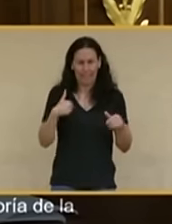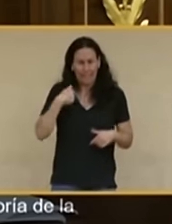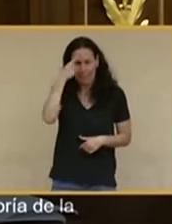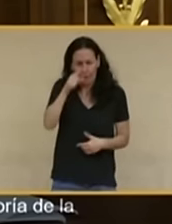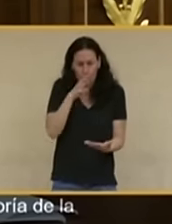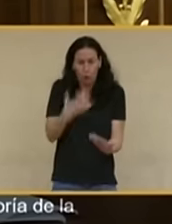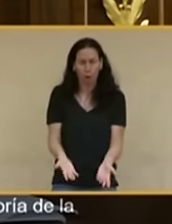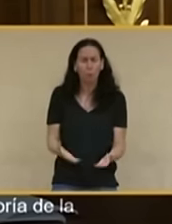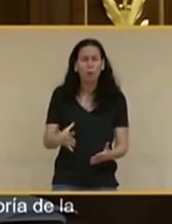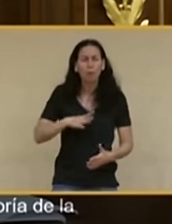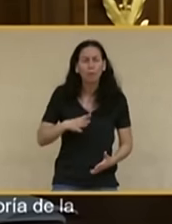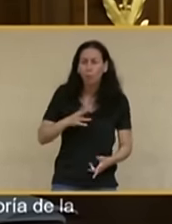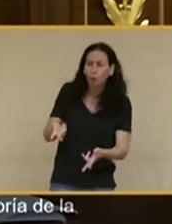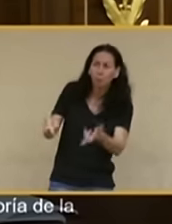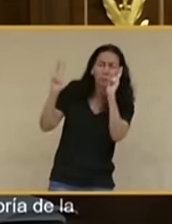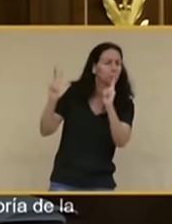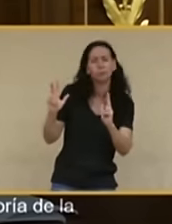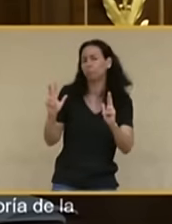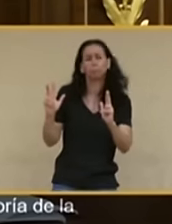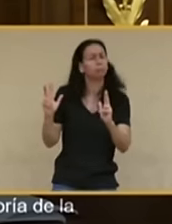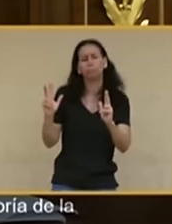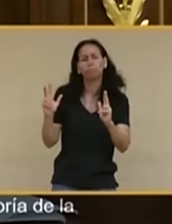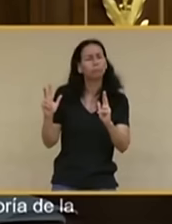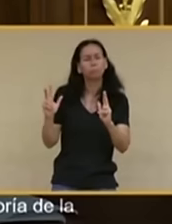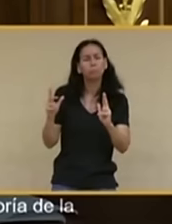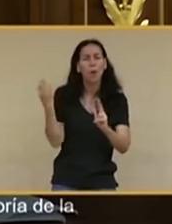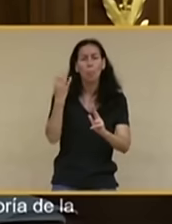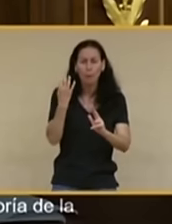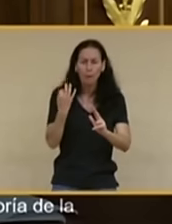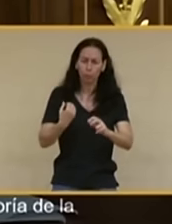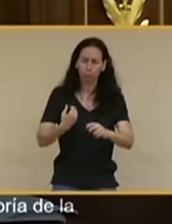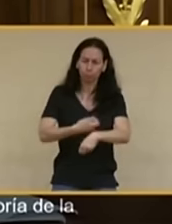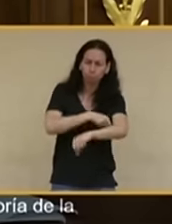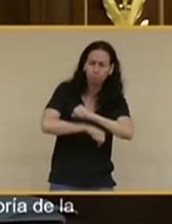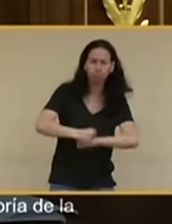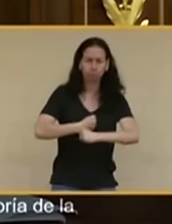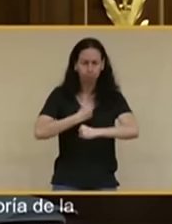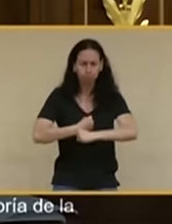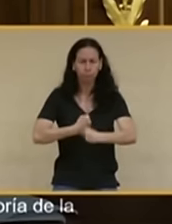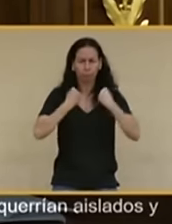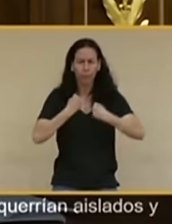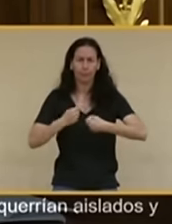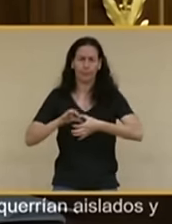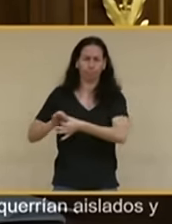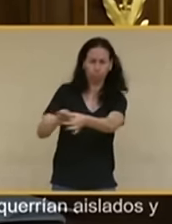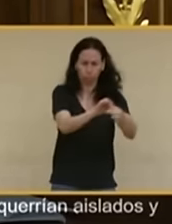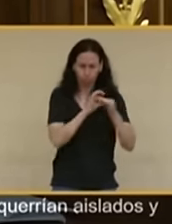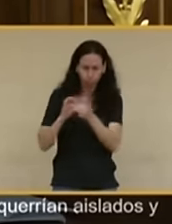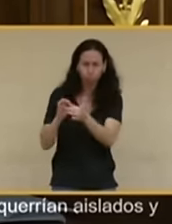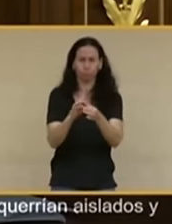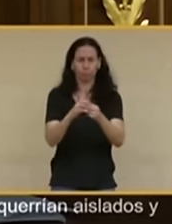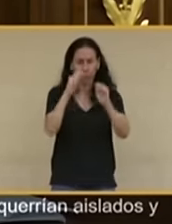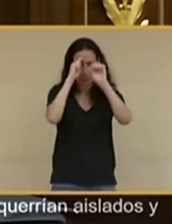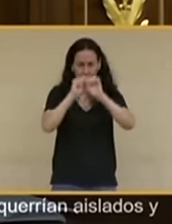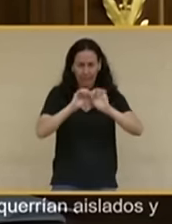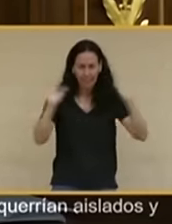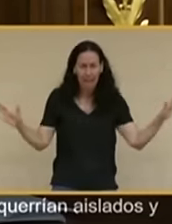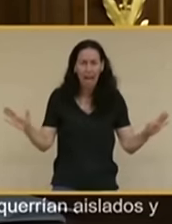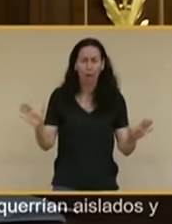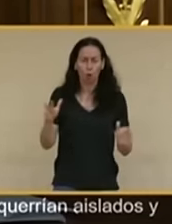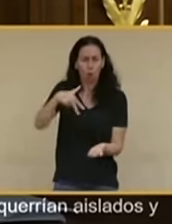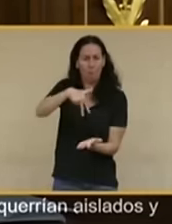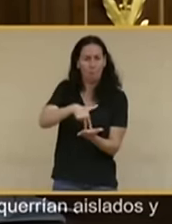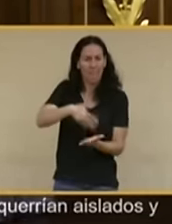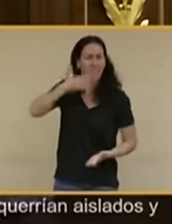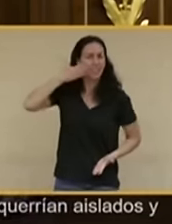los permitamos. Mantengámonos diversos, pero juntos en lo esencial, con lucidez antifascista, de pie y con